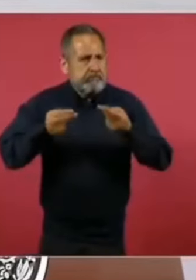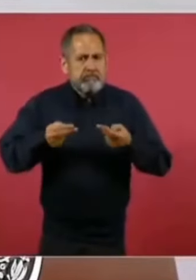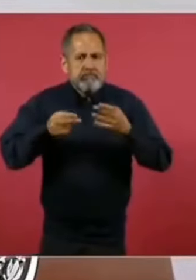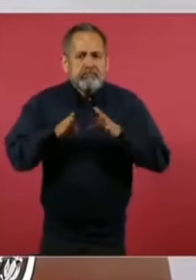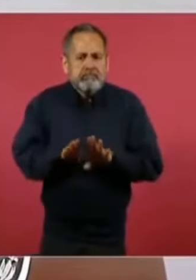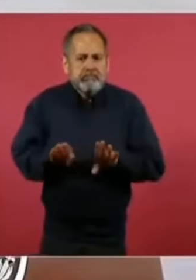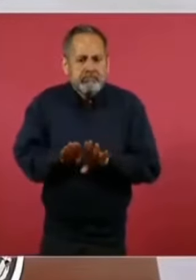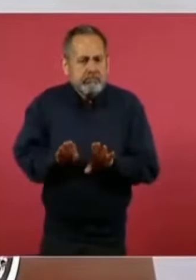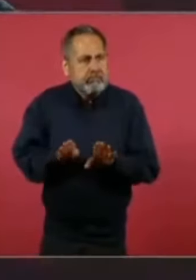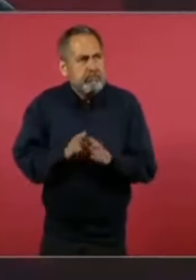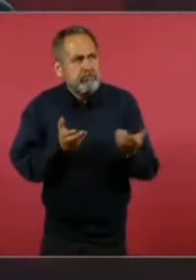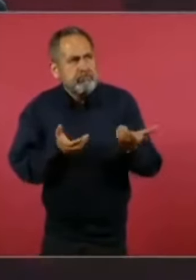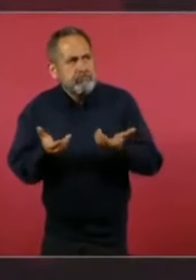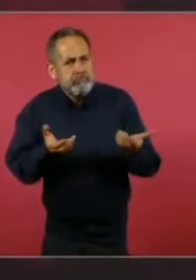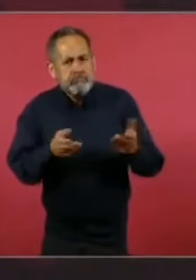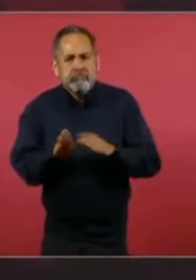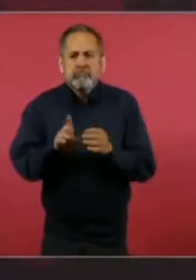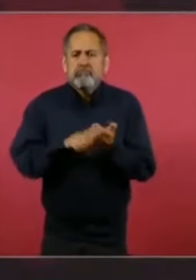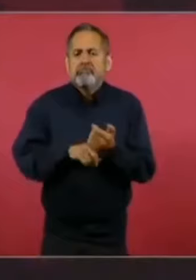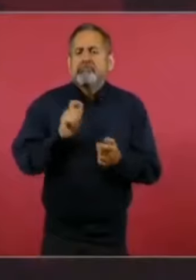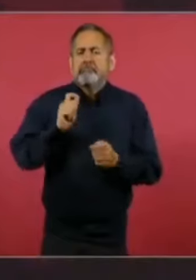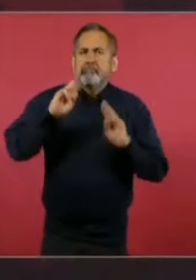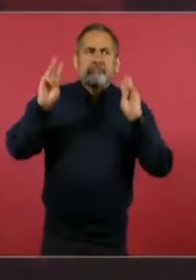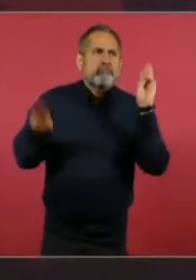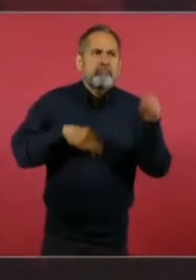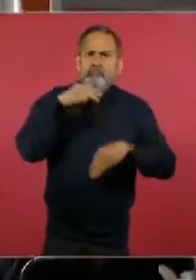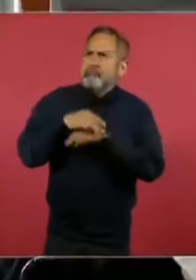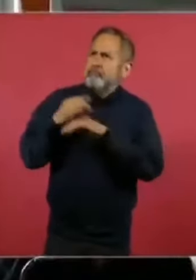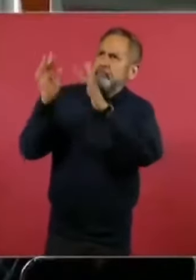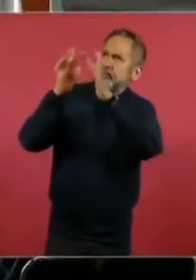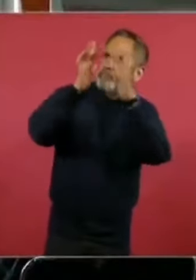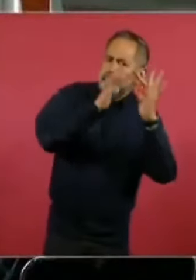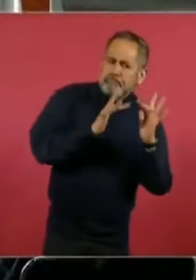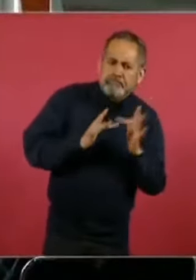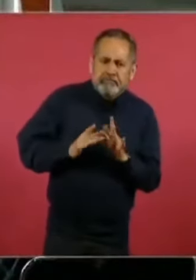de México con el mundo. El mundo.